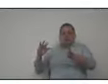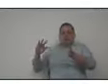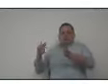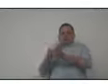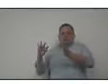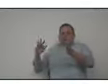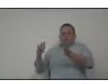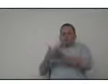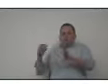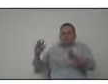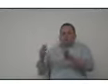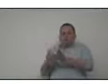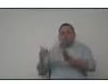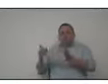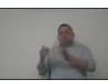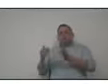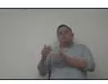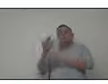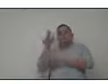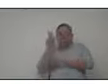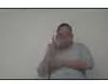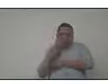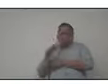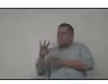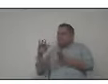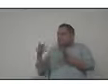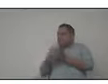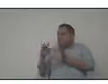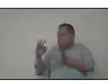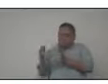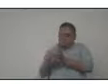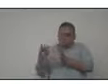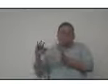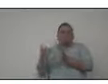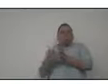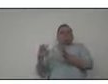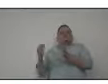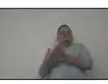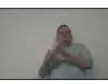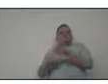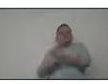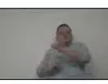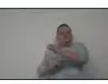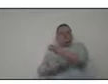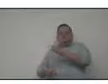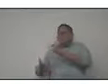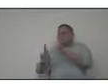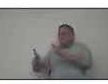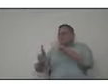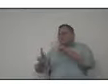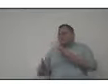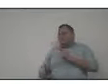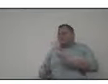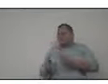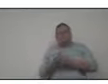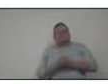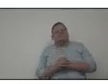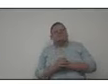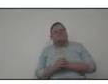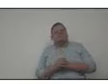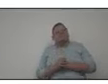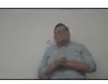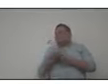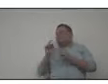Nosotros tenemos casi todos los días tutelas, hemos fortalecido la respuesta frente a eso y